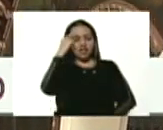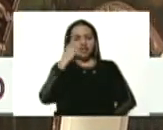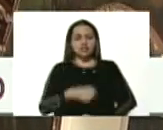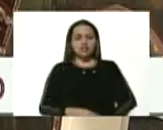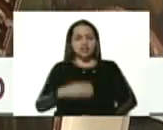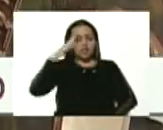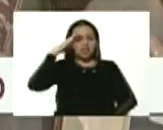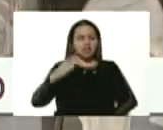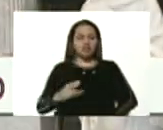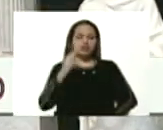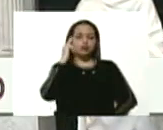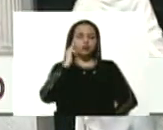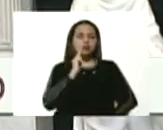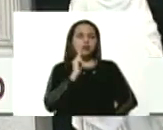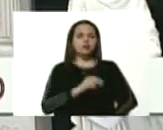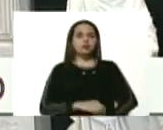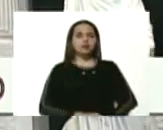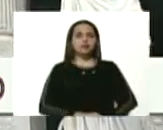Ejército Bolivariano.